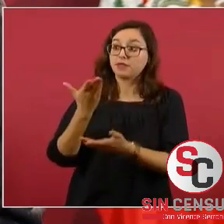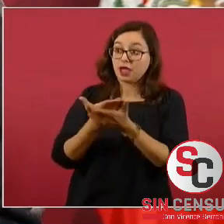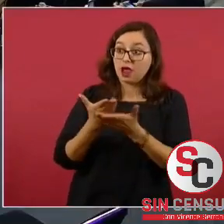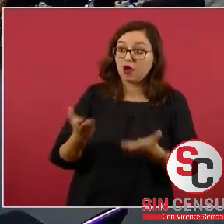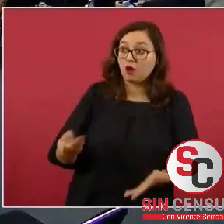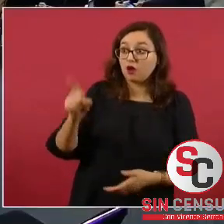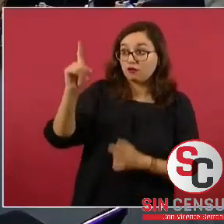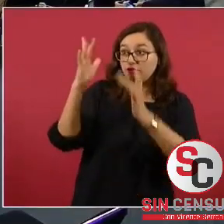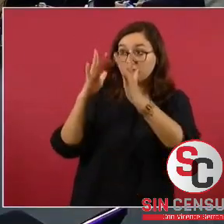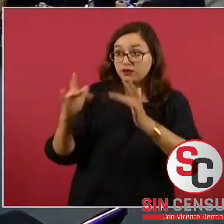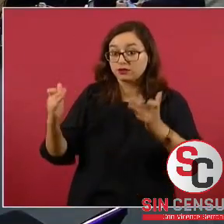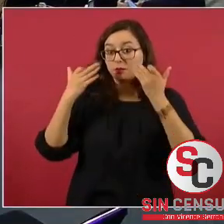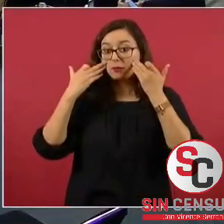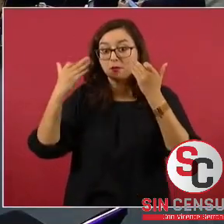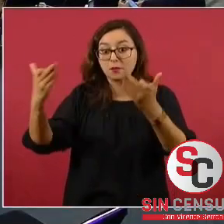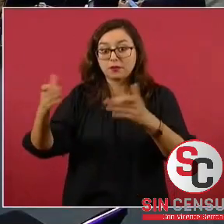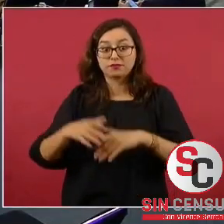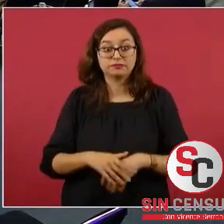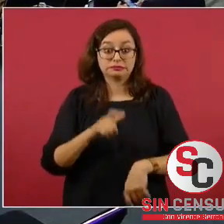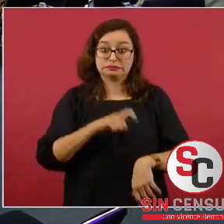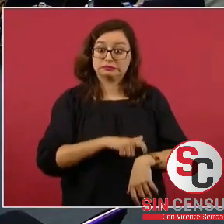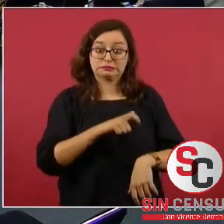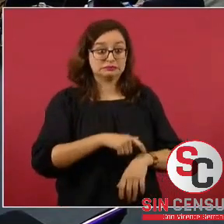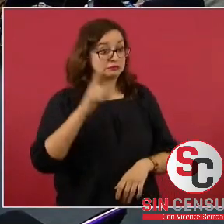eso es lo que hicieron los franceses. Presidente, Ya nos vamos. nada más rápido.